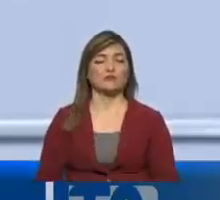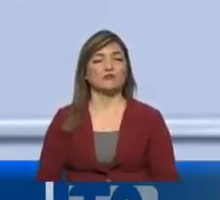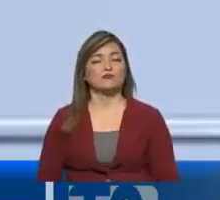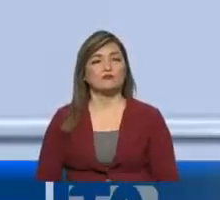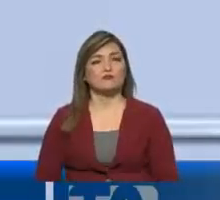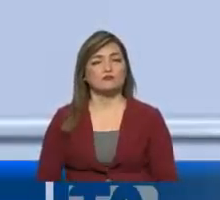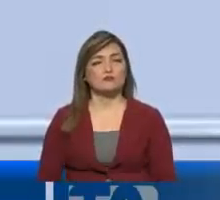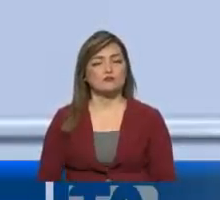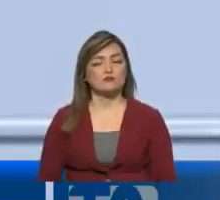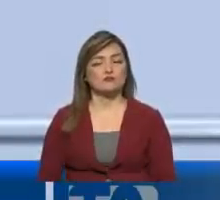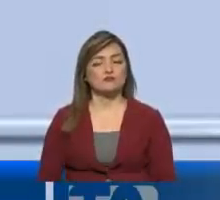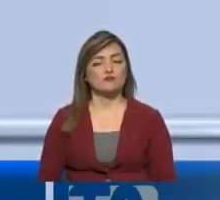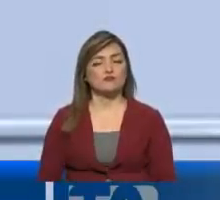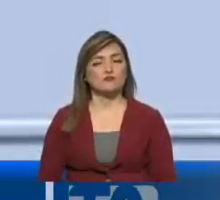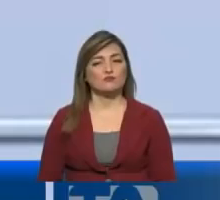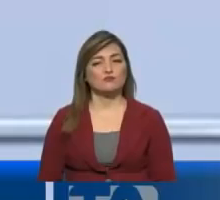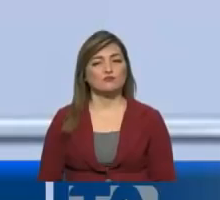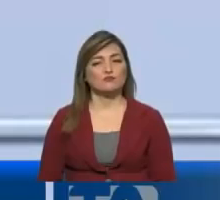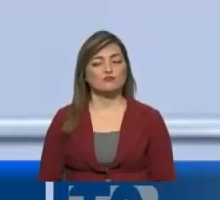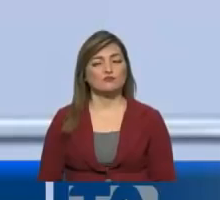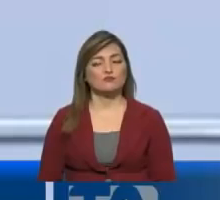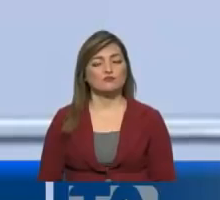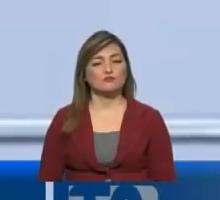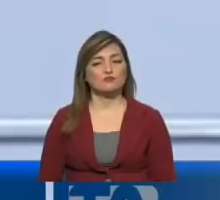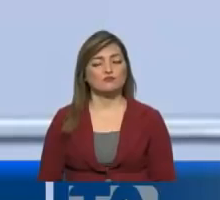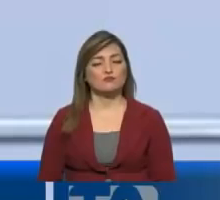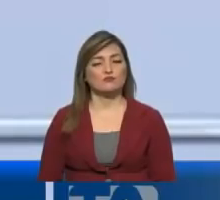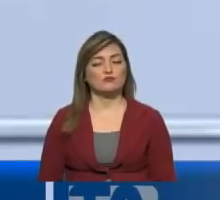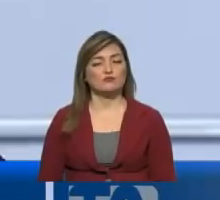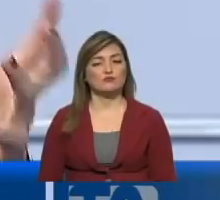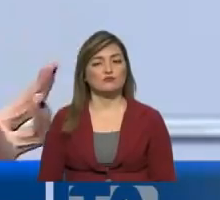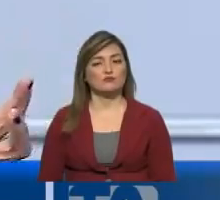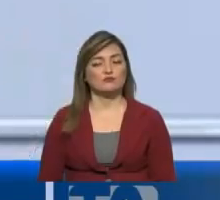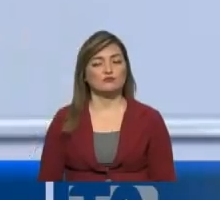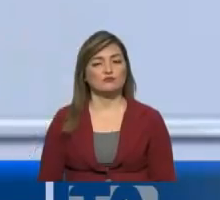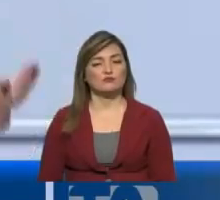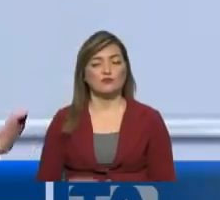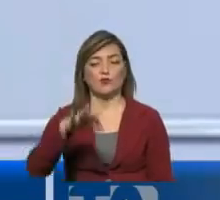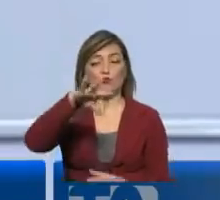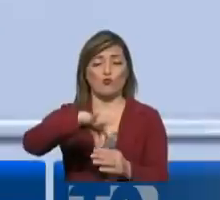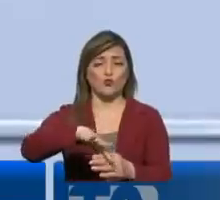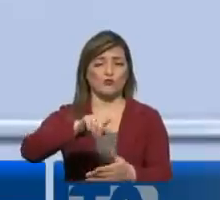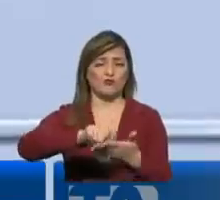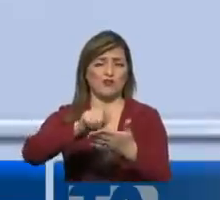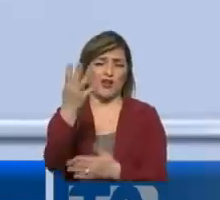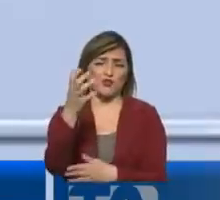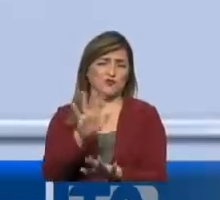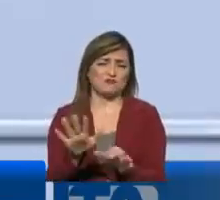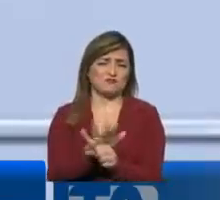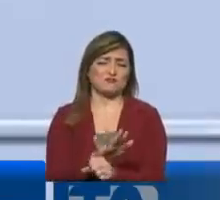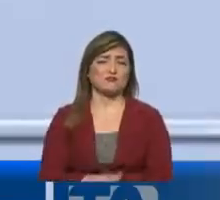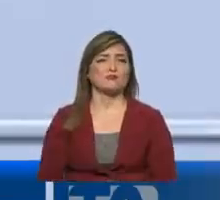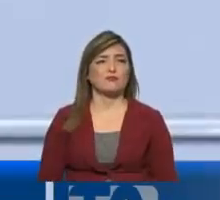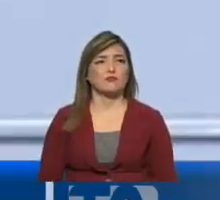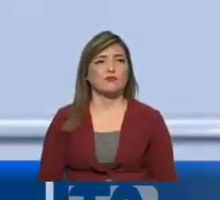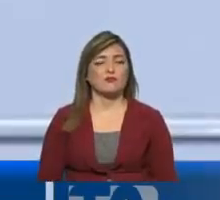Electoral no haga una observación en ese sentido. Entendería que no hay, porque los votos, digamos, válidos son los suficientes y